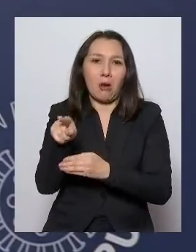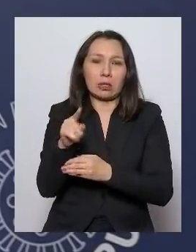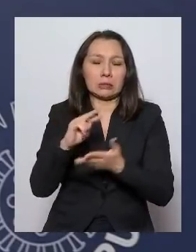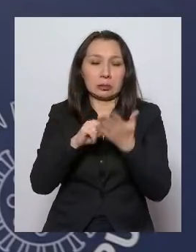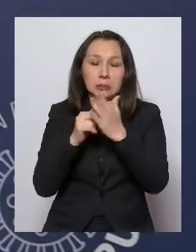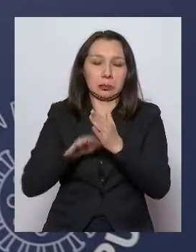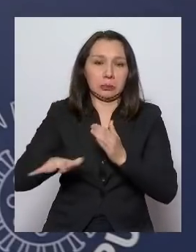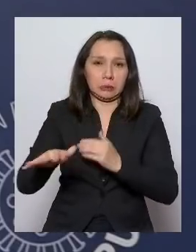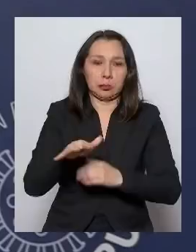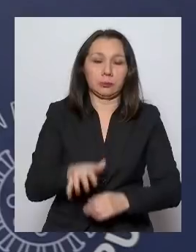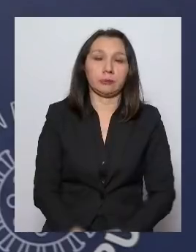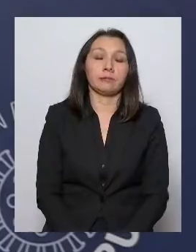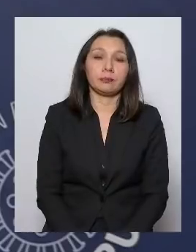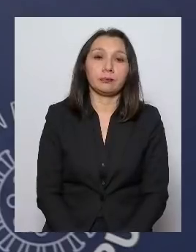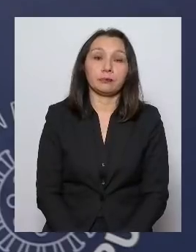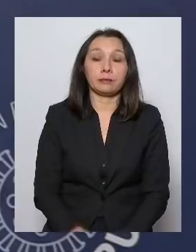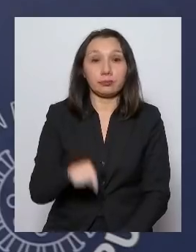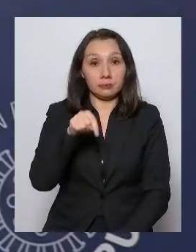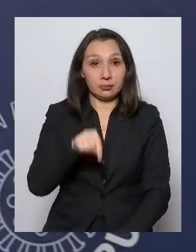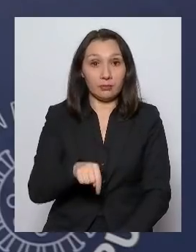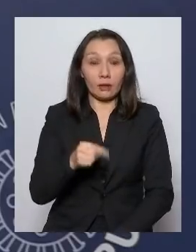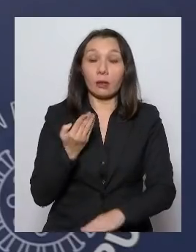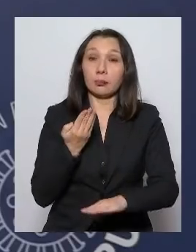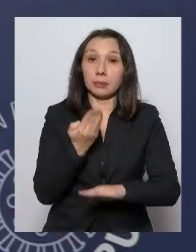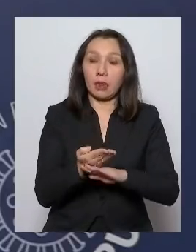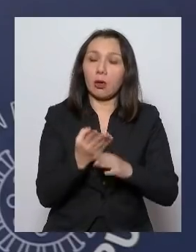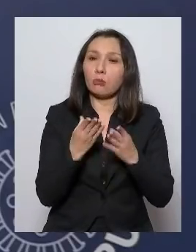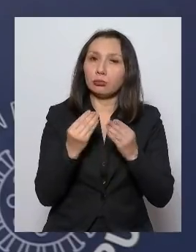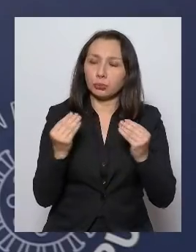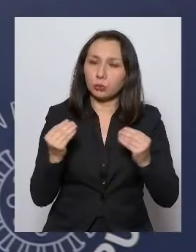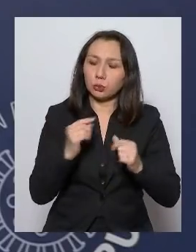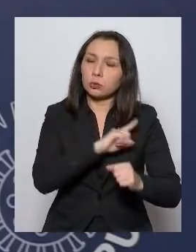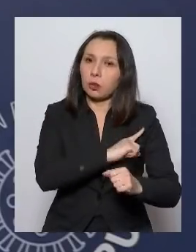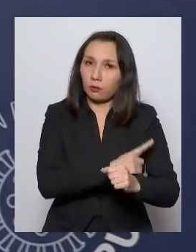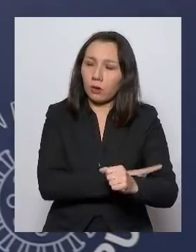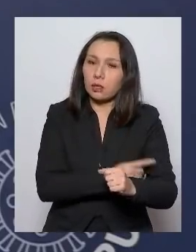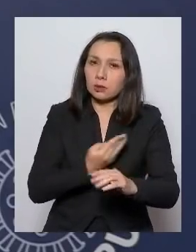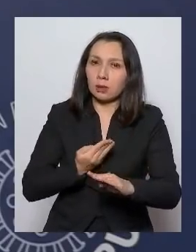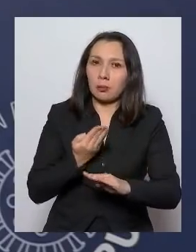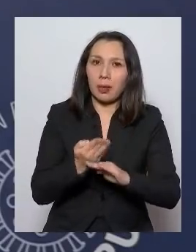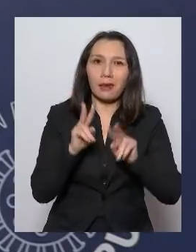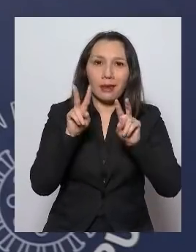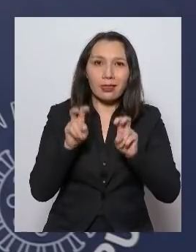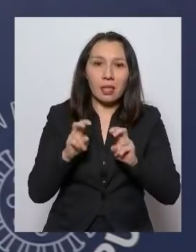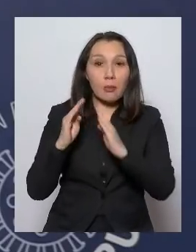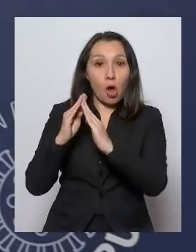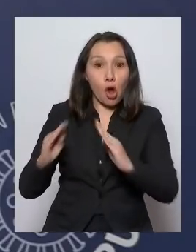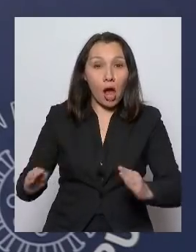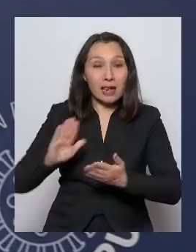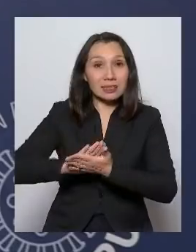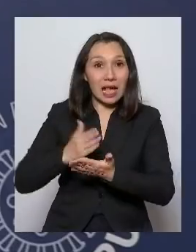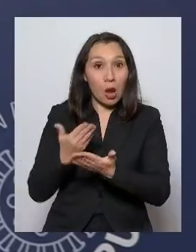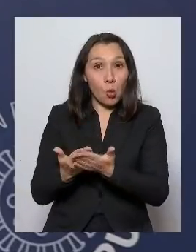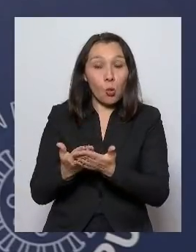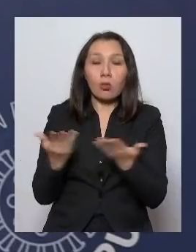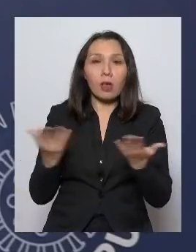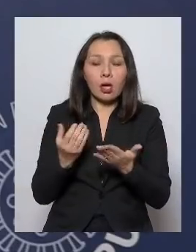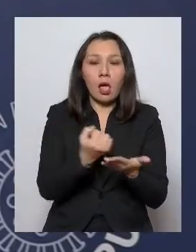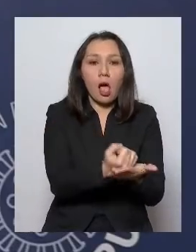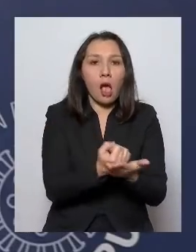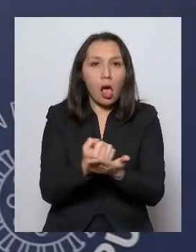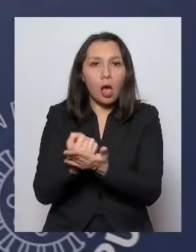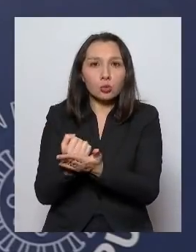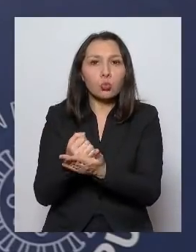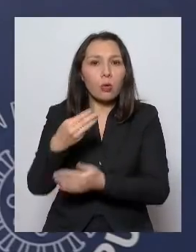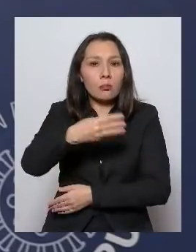crisis. Aquí solicitamos con mucha fuerza, para el tema residencias sanitarias, la